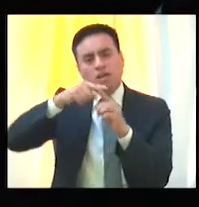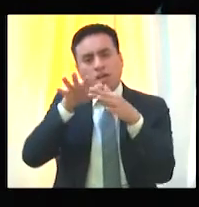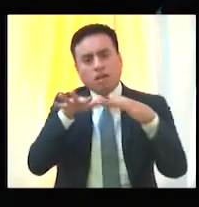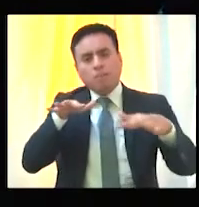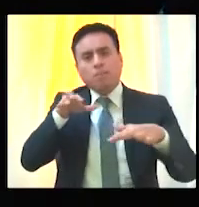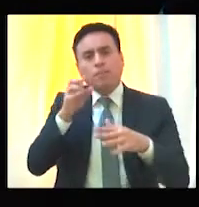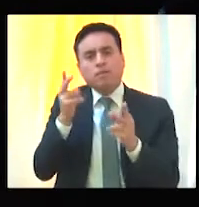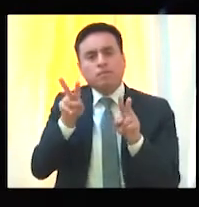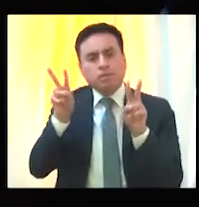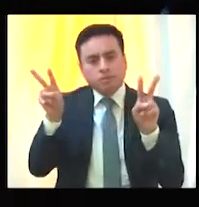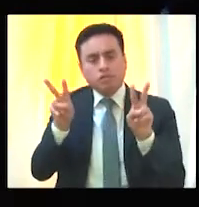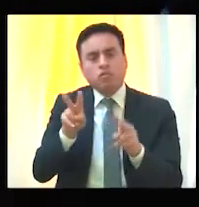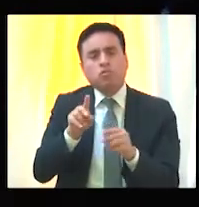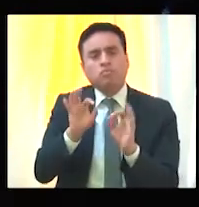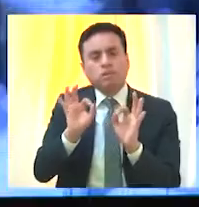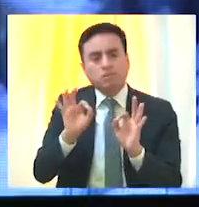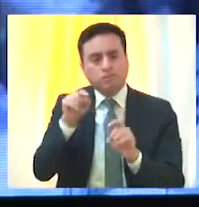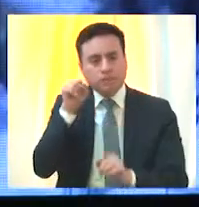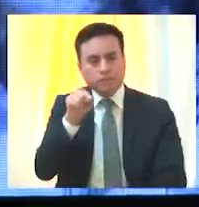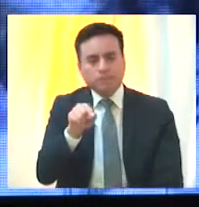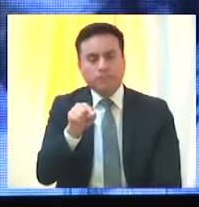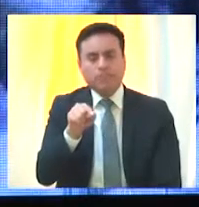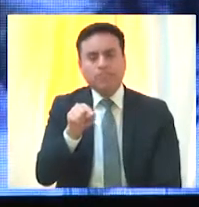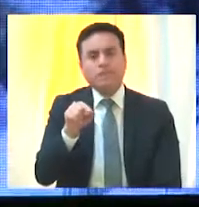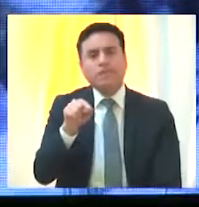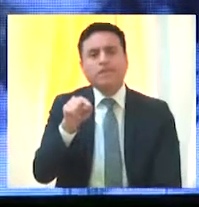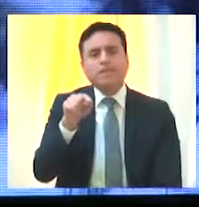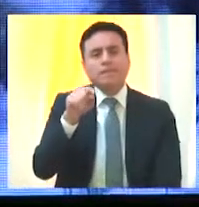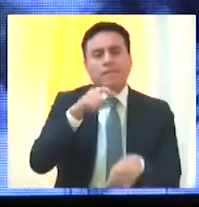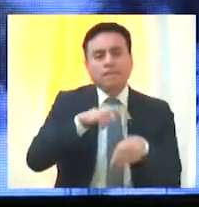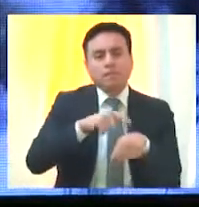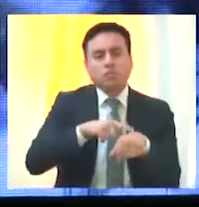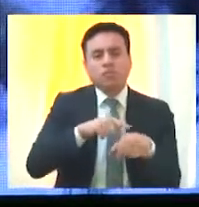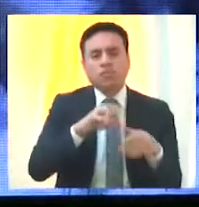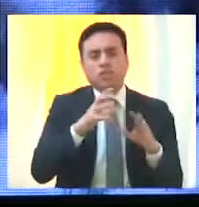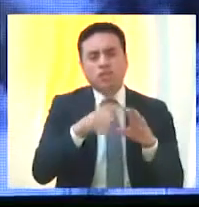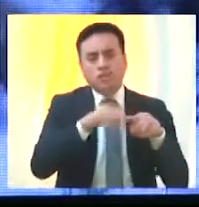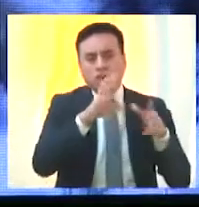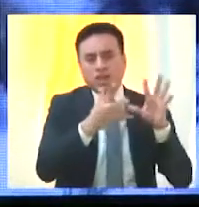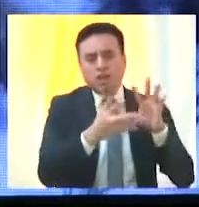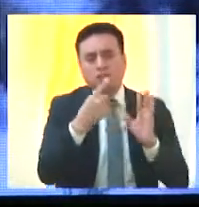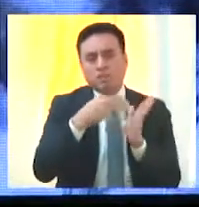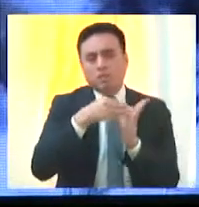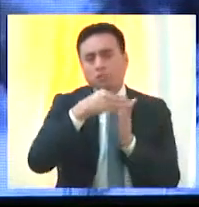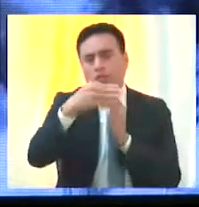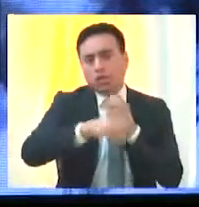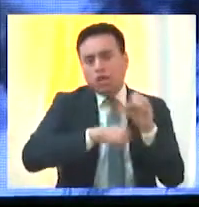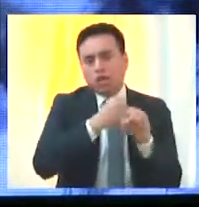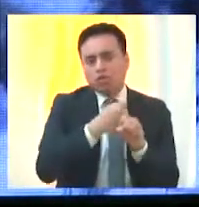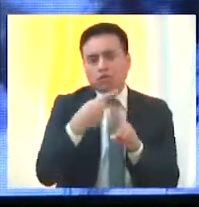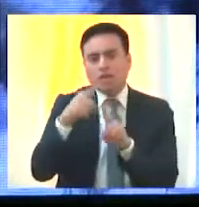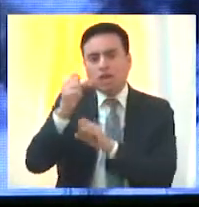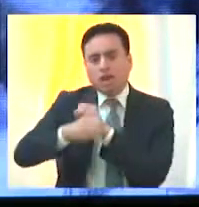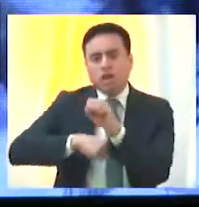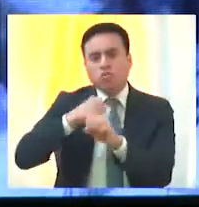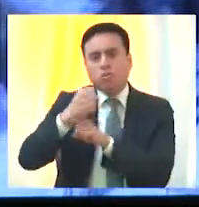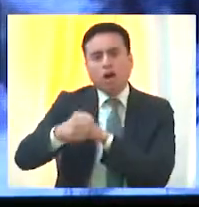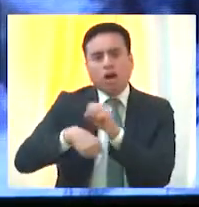esencialmente. En medio de esas dos escalas de tiempo, la escala geológica, que son miles de millones de años, y la escala interanual, que